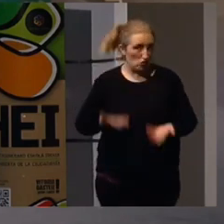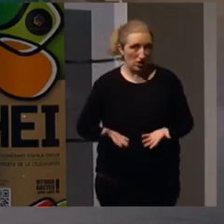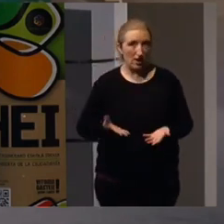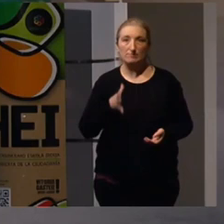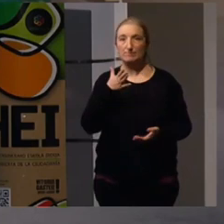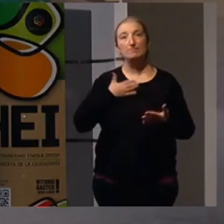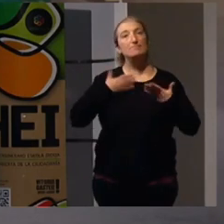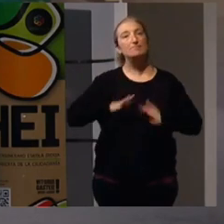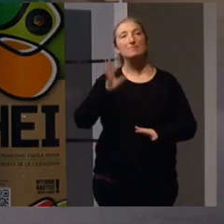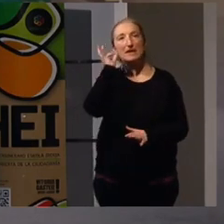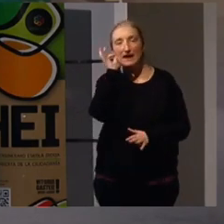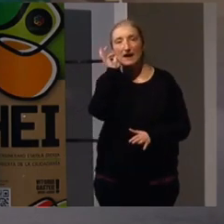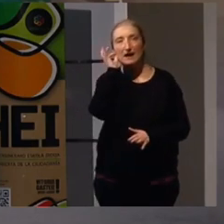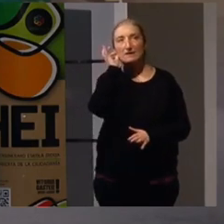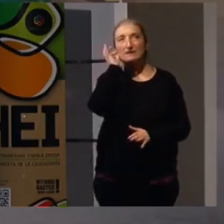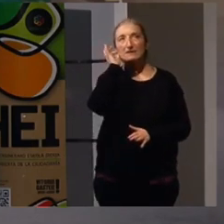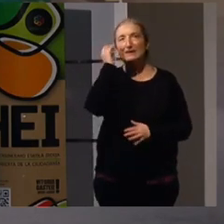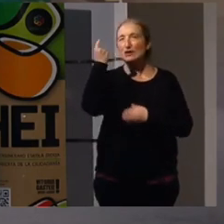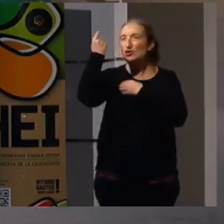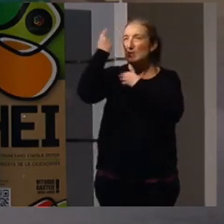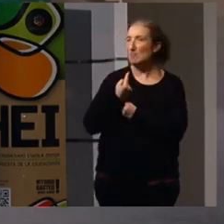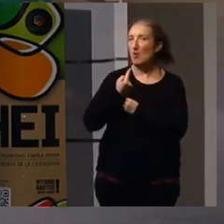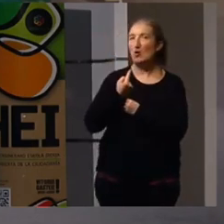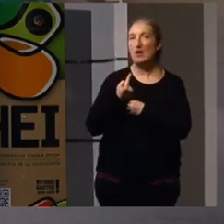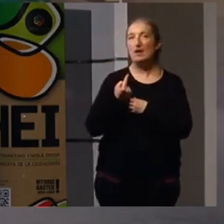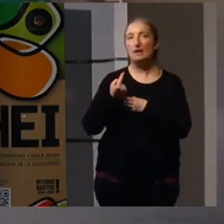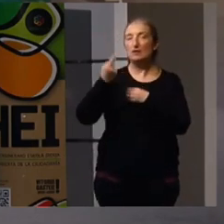caso, y nos imponen